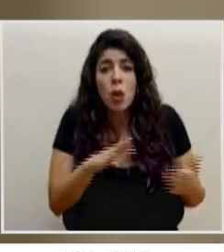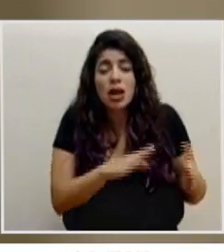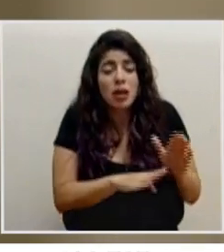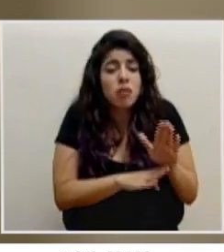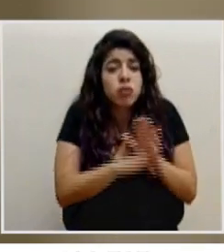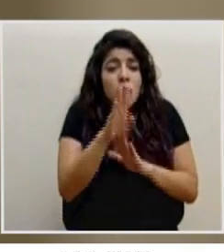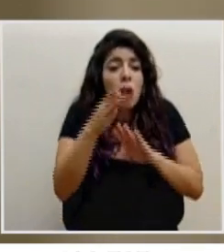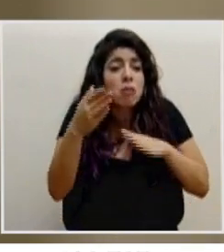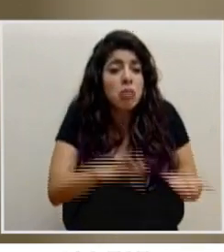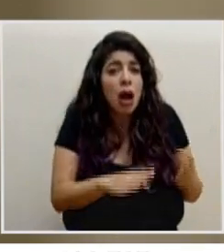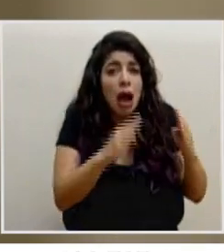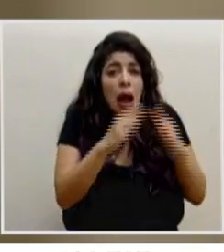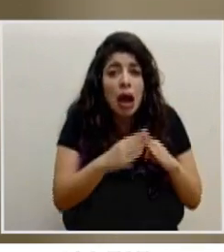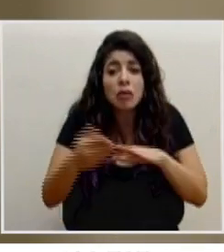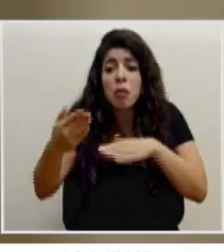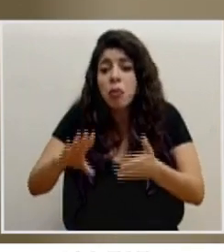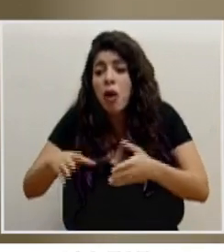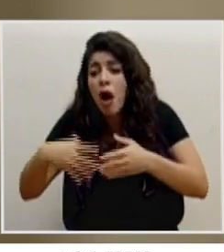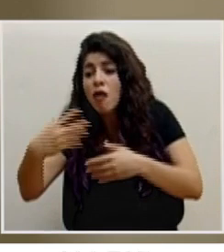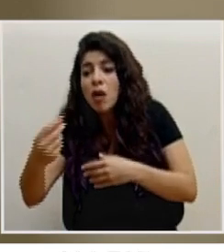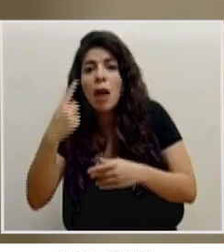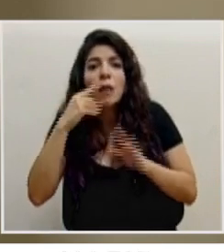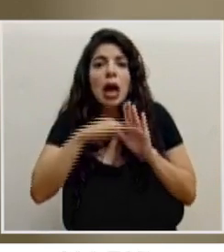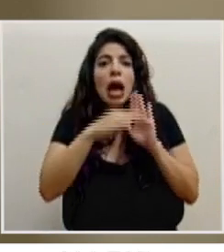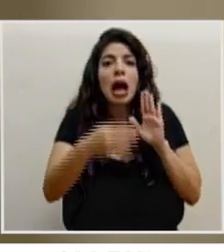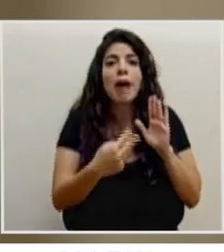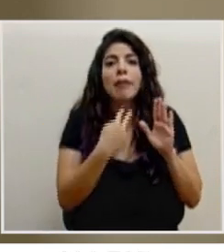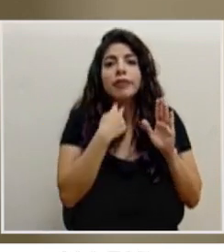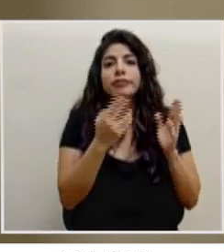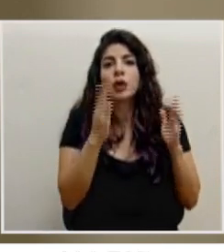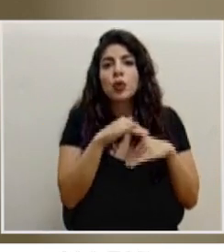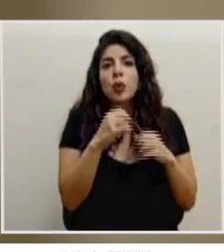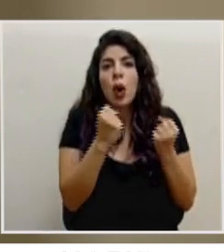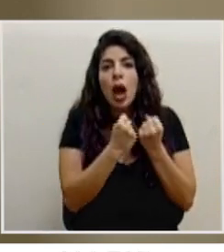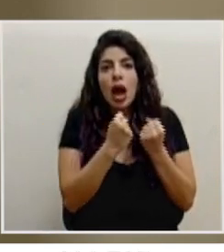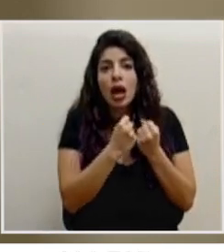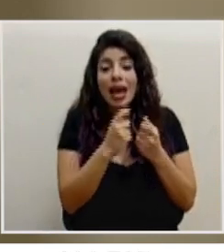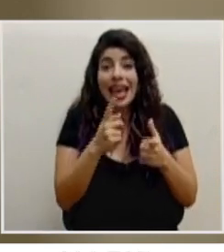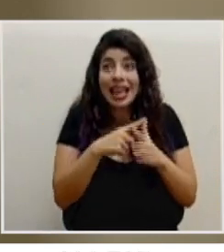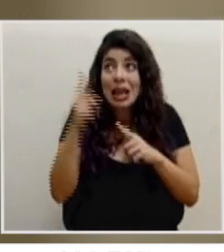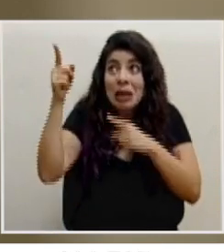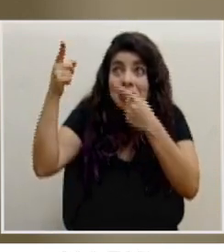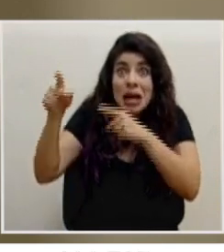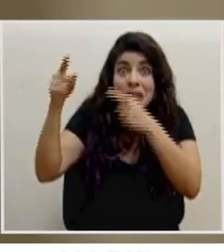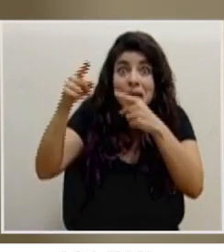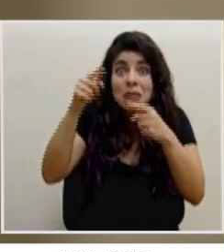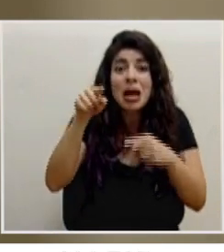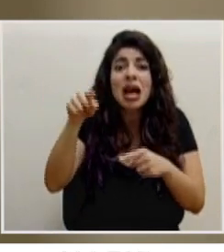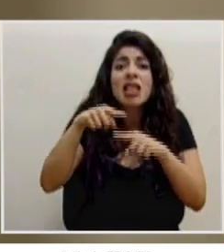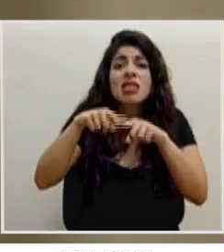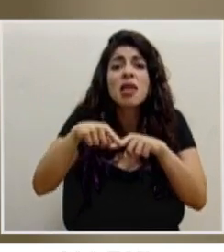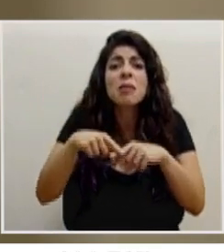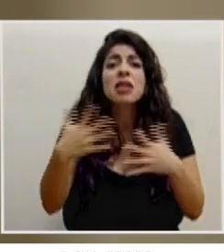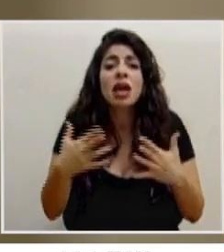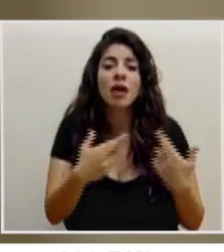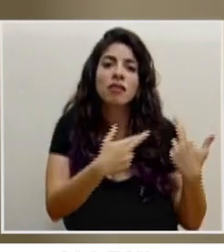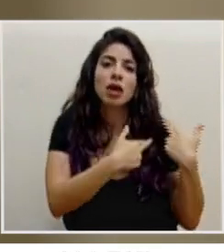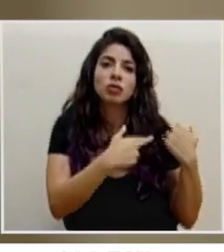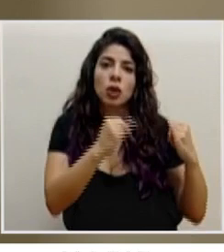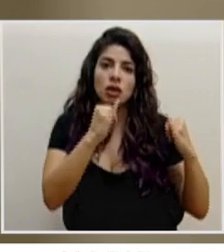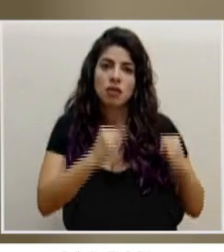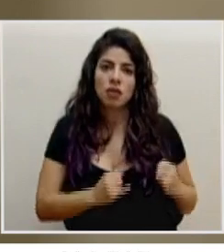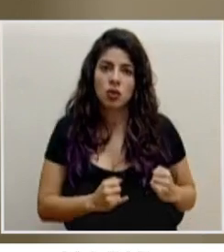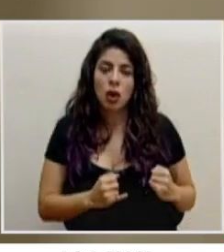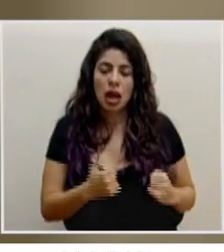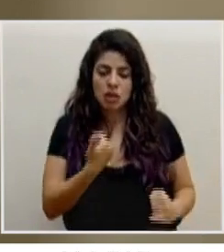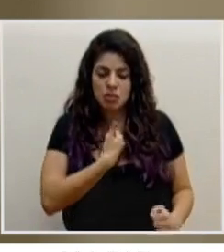las casas, fuera de los hospitales, porque ya no hay camas. Entonces sigue pasando esto por un asunto de responsabilidad individual, de reconocer que